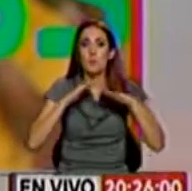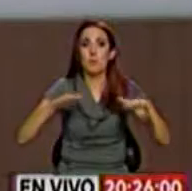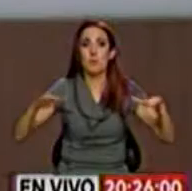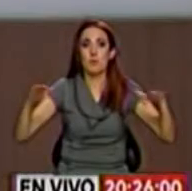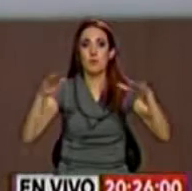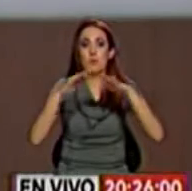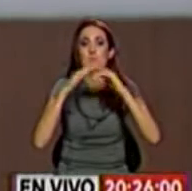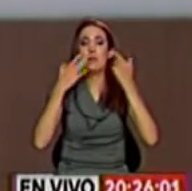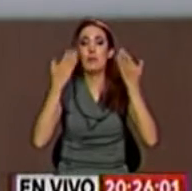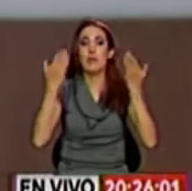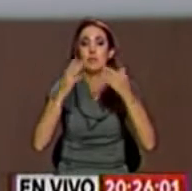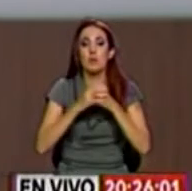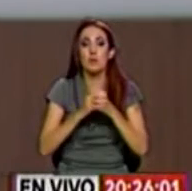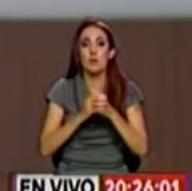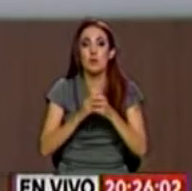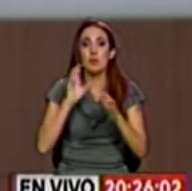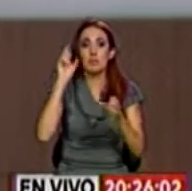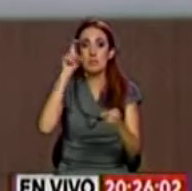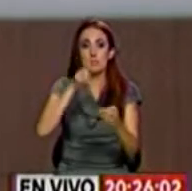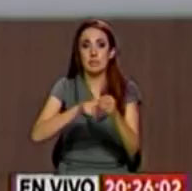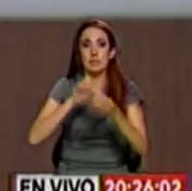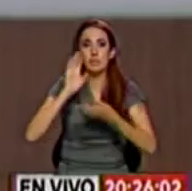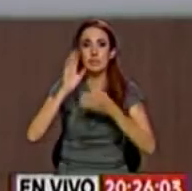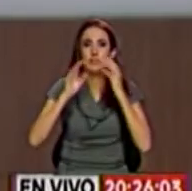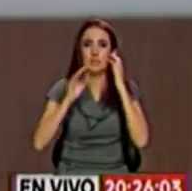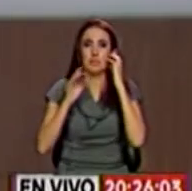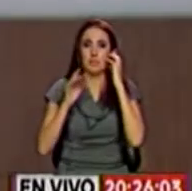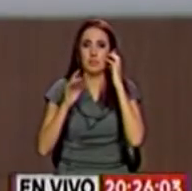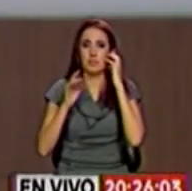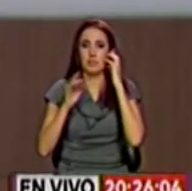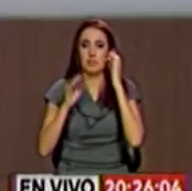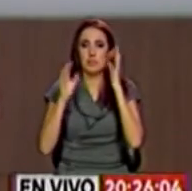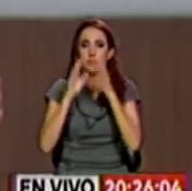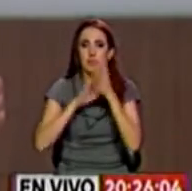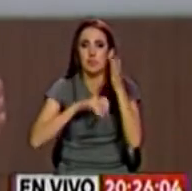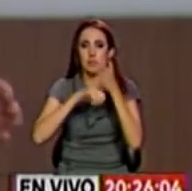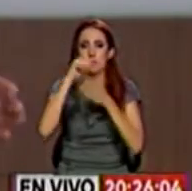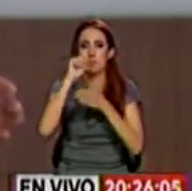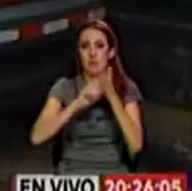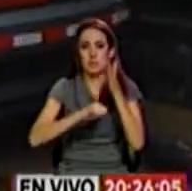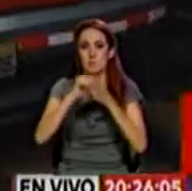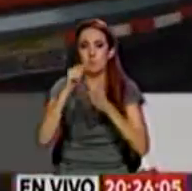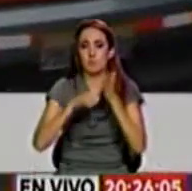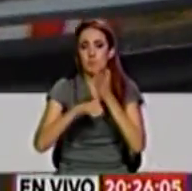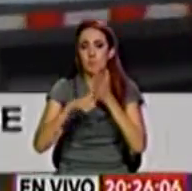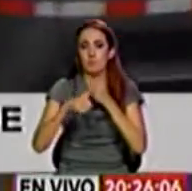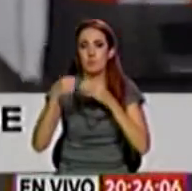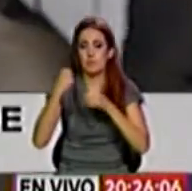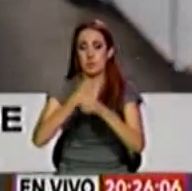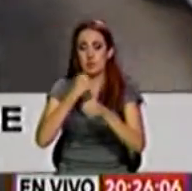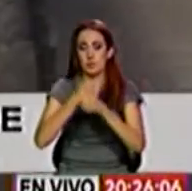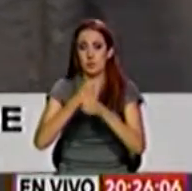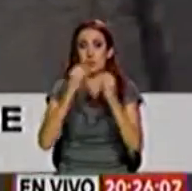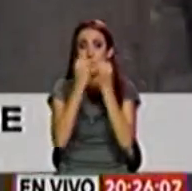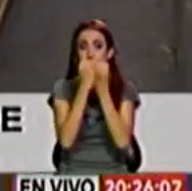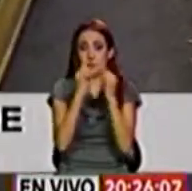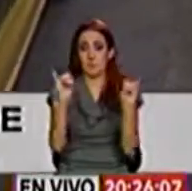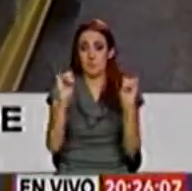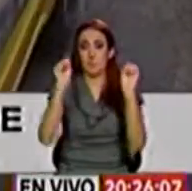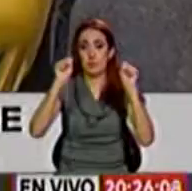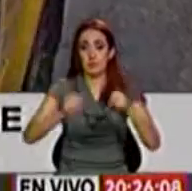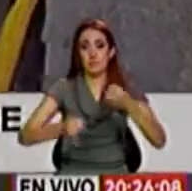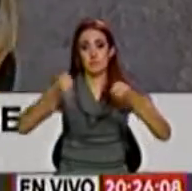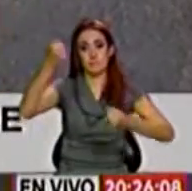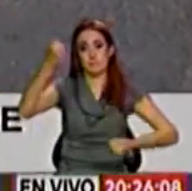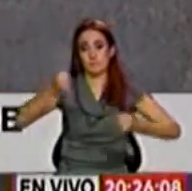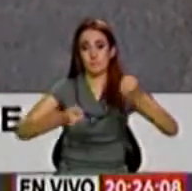$120.54. Se debe tener un contrato de trabajo registrado en el Ministerio del Trabajo. Para la afiliación independiente, el conductor deberá tener